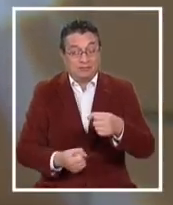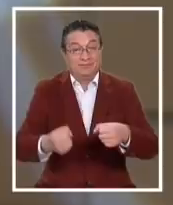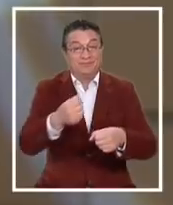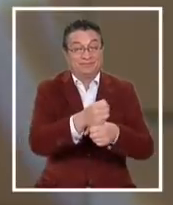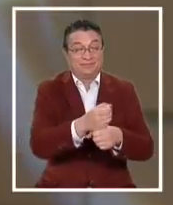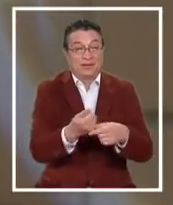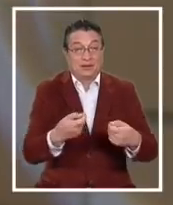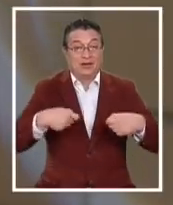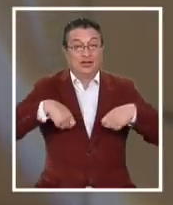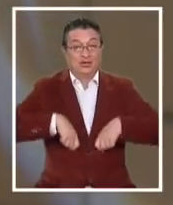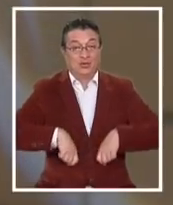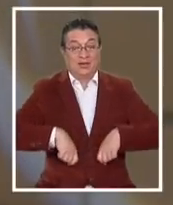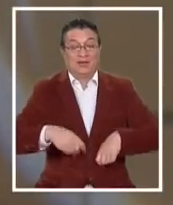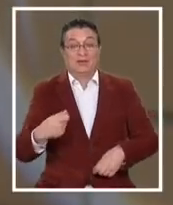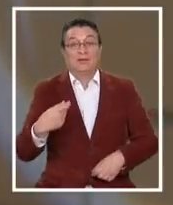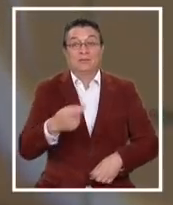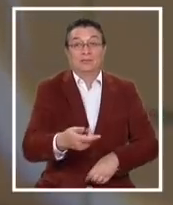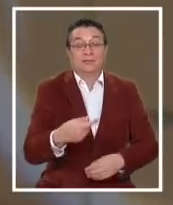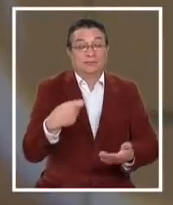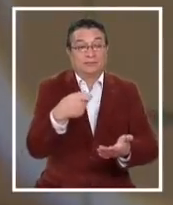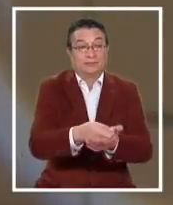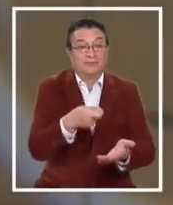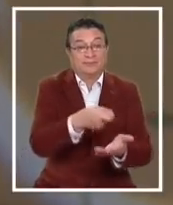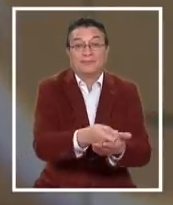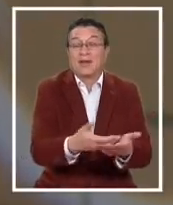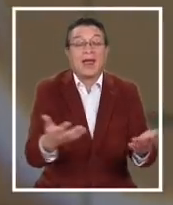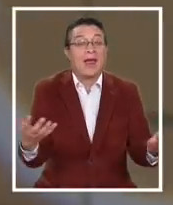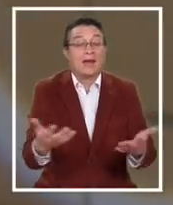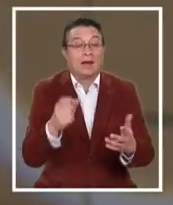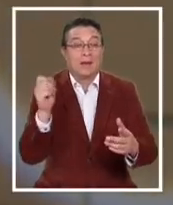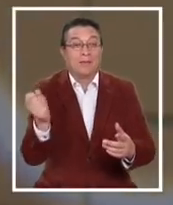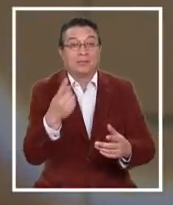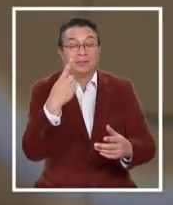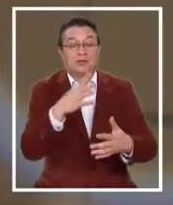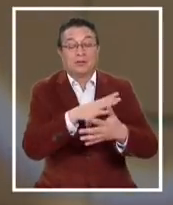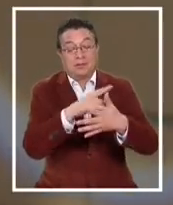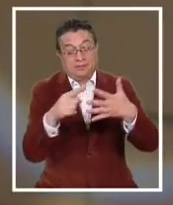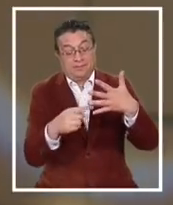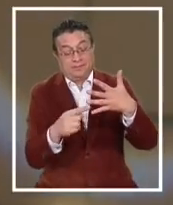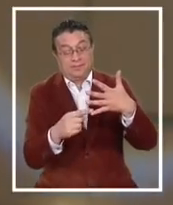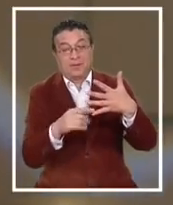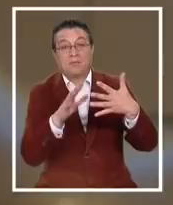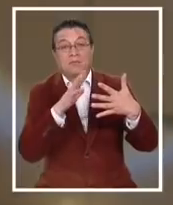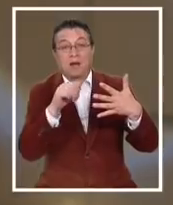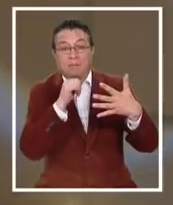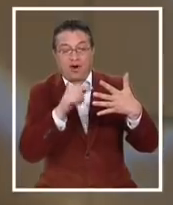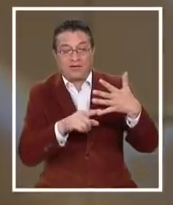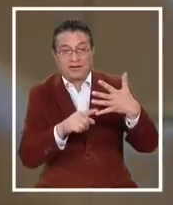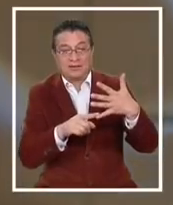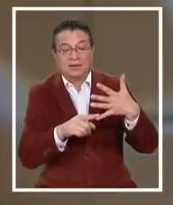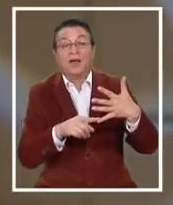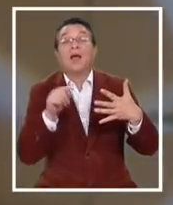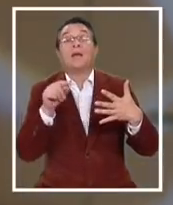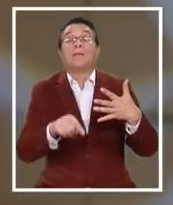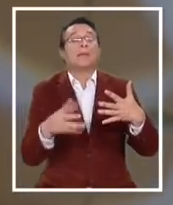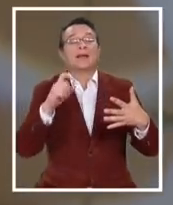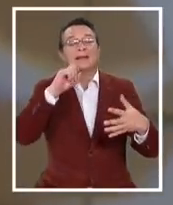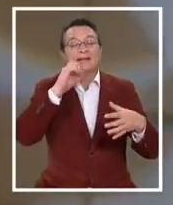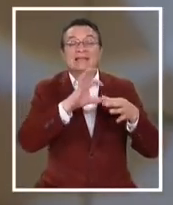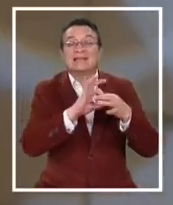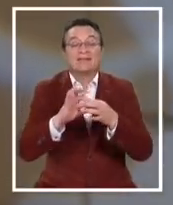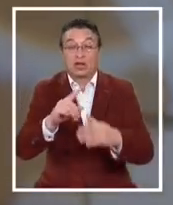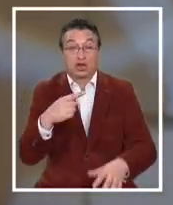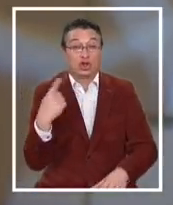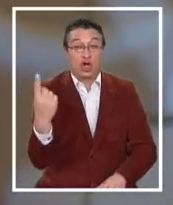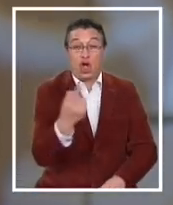suplementar ingresos llegaron principalmente al primer quintil. ¿Qué es lo que significa eso? Que toda